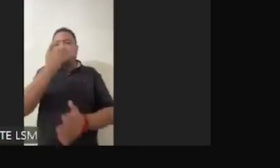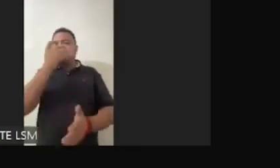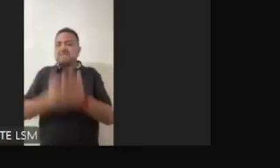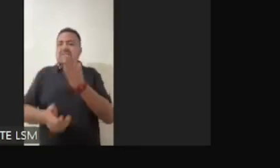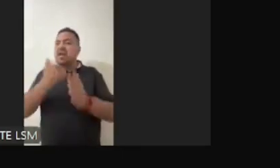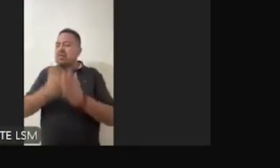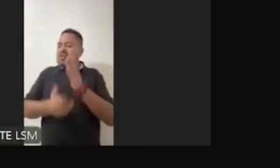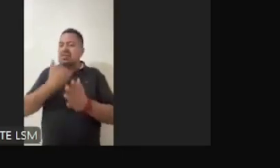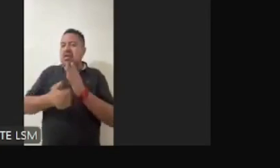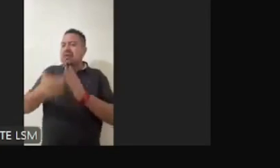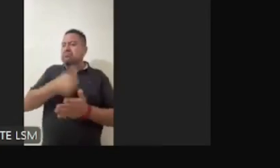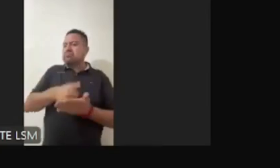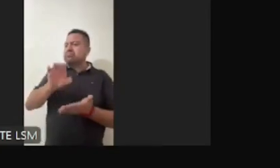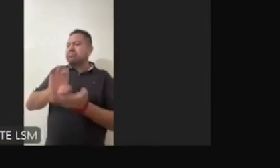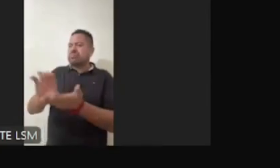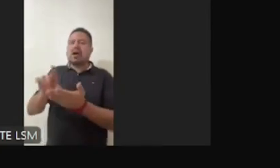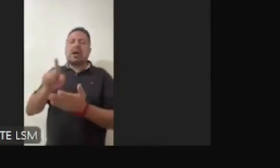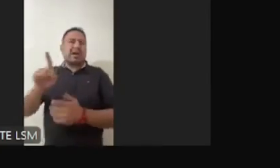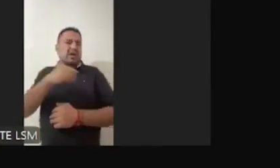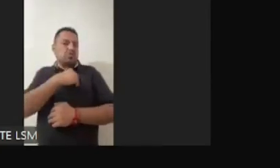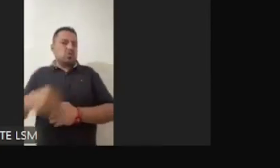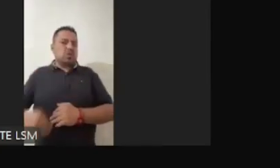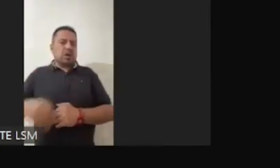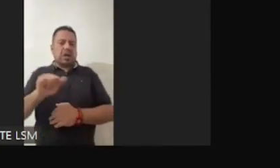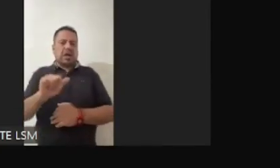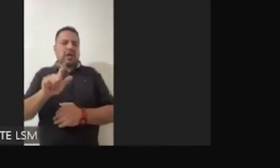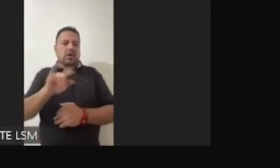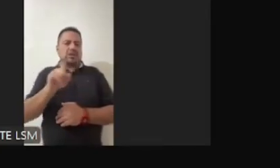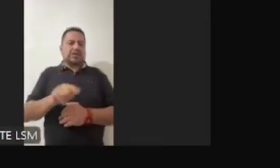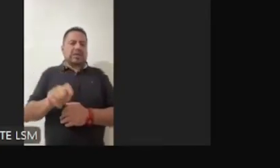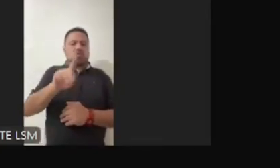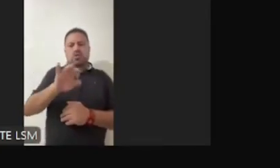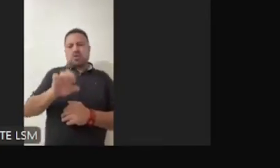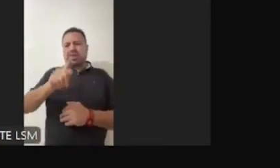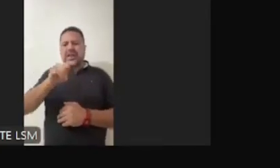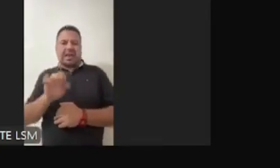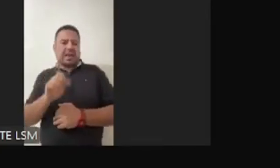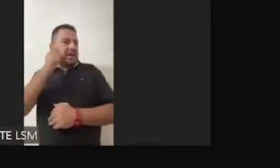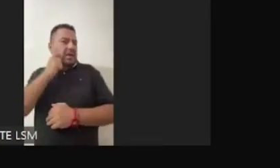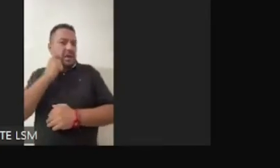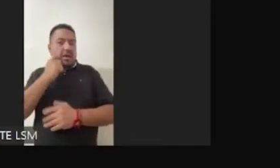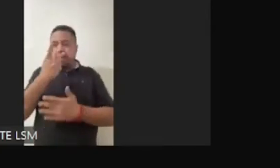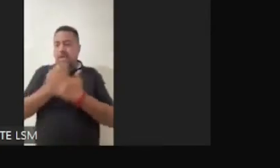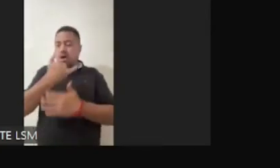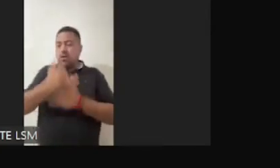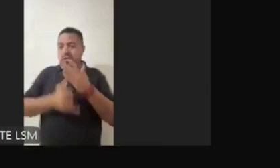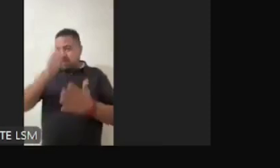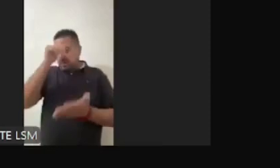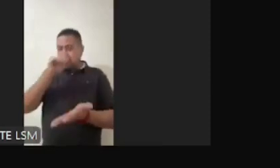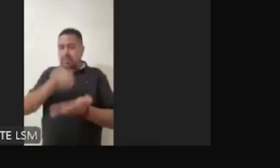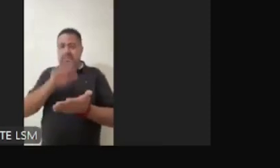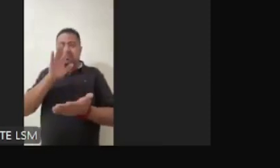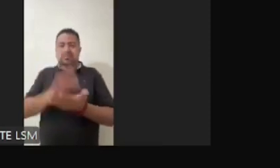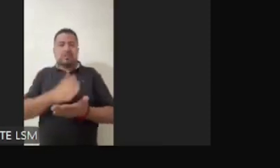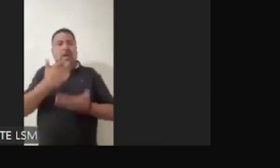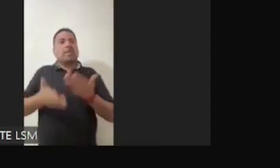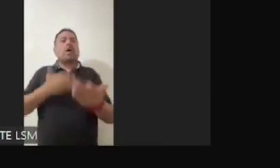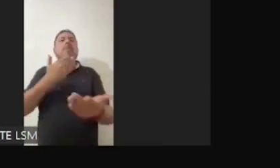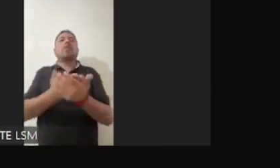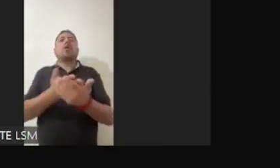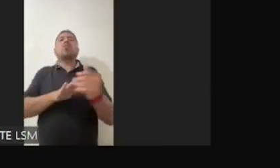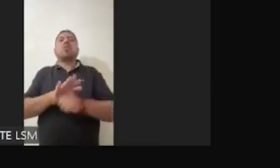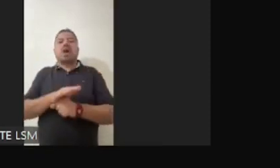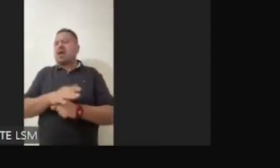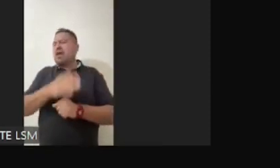al H Ayuntamiento de alcosauca de Guerrero guerrero en el cuerpo del presente proyecto de acuerdo plenario se propone declarar la